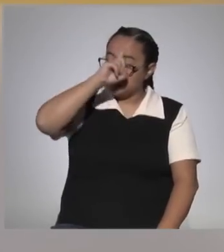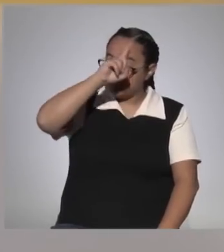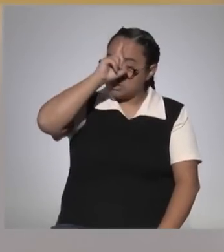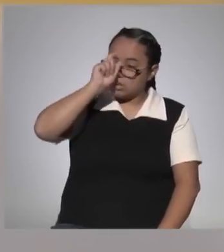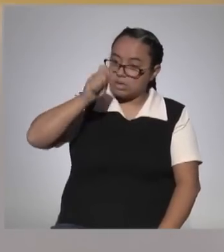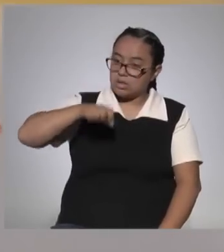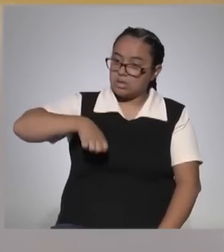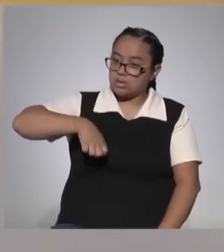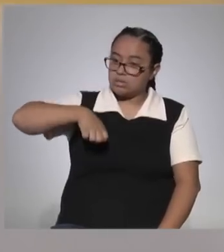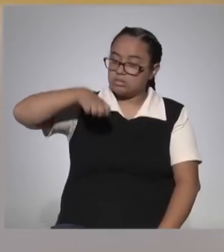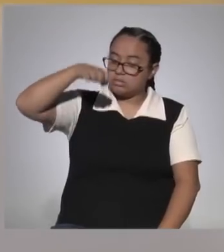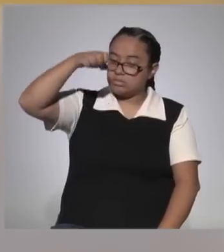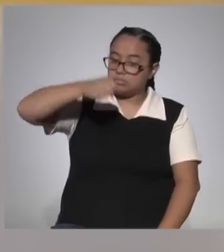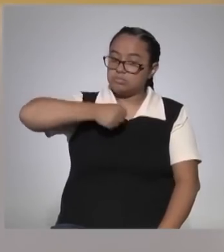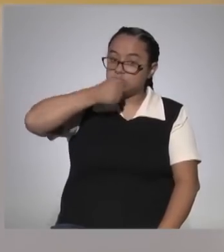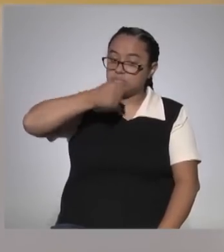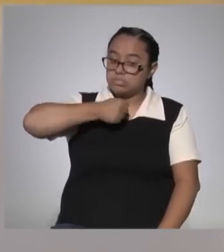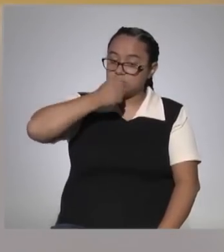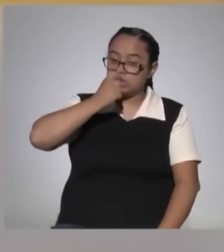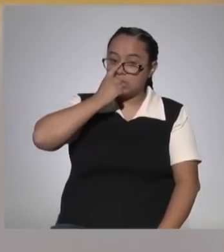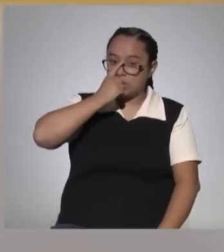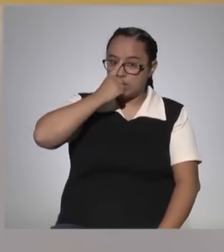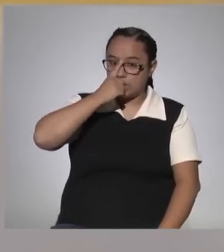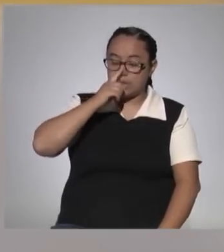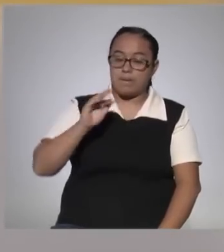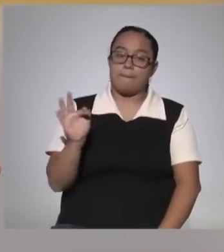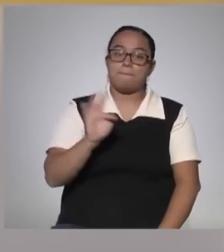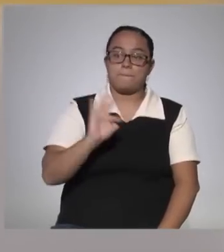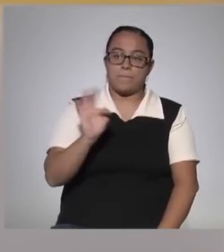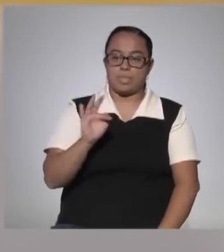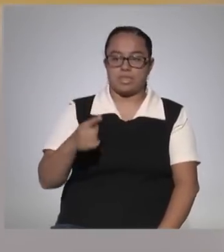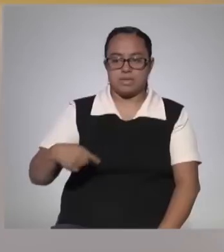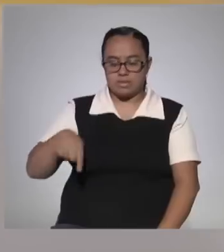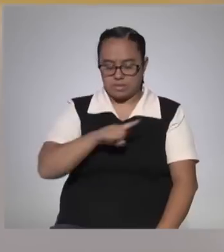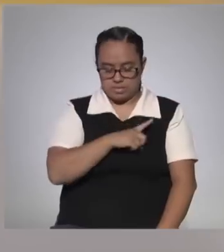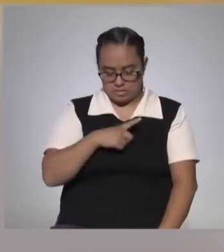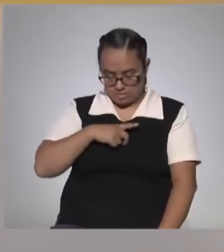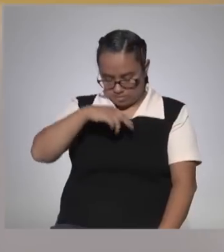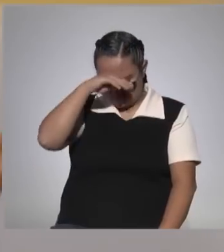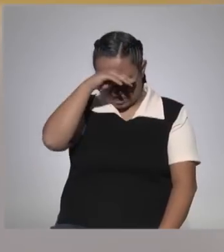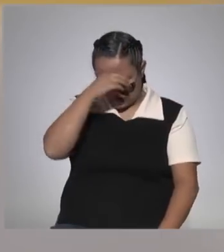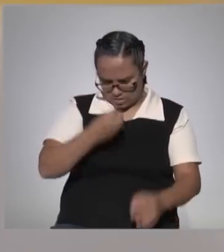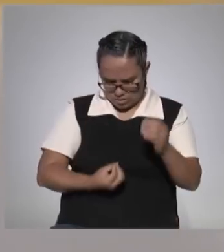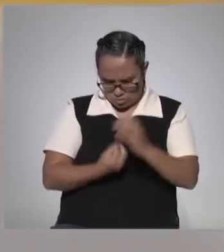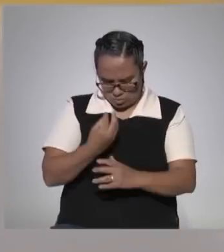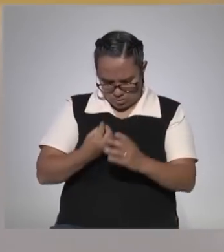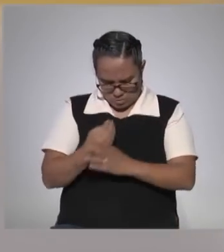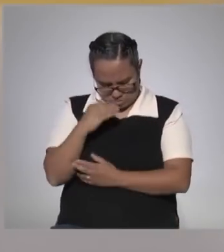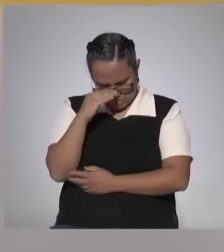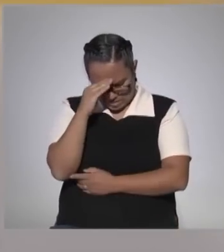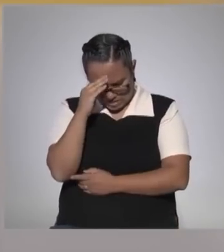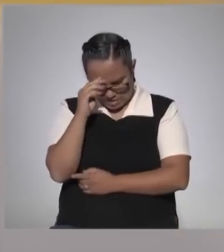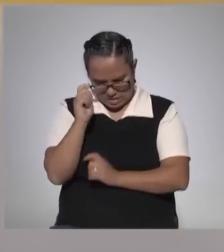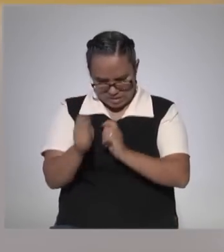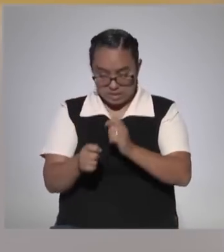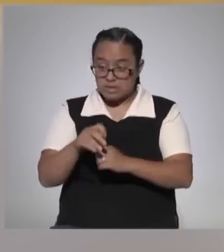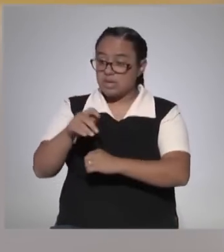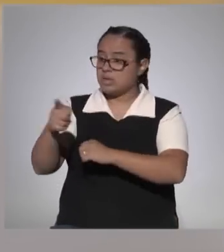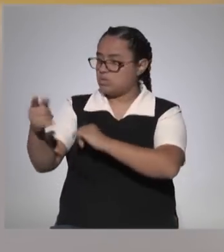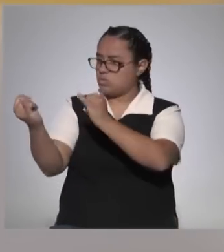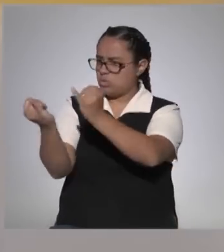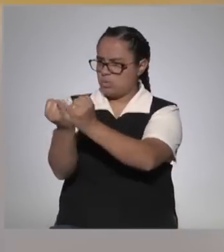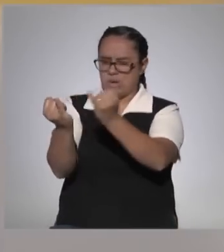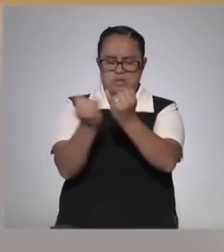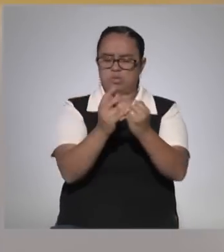vejez y que seguramente tendríamos que encontrar nuevas definiciones, ¿no? Para ver que no todas esas etapas, no todos son iguales en esa